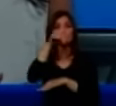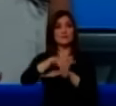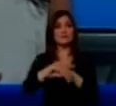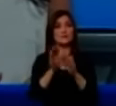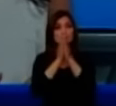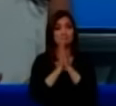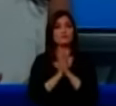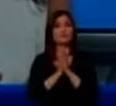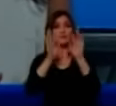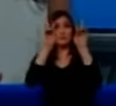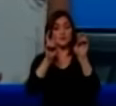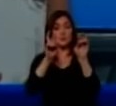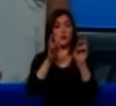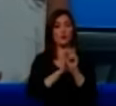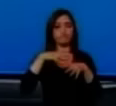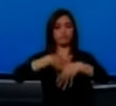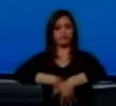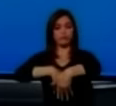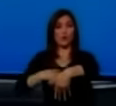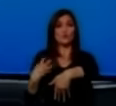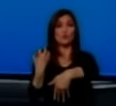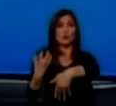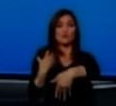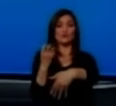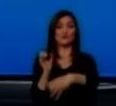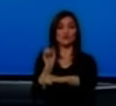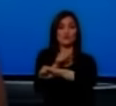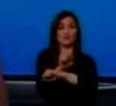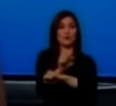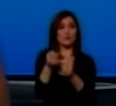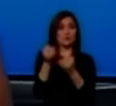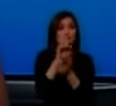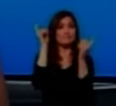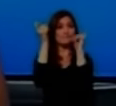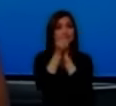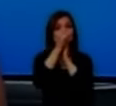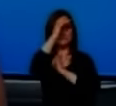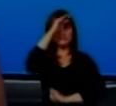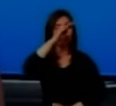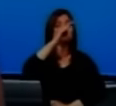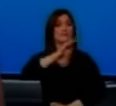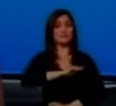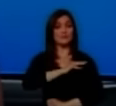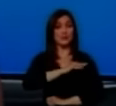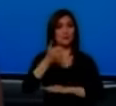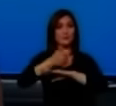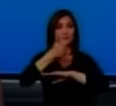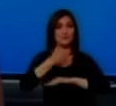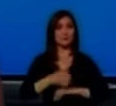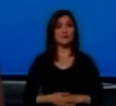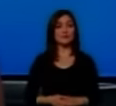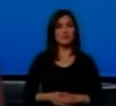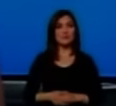El pedido trascendió durante una jornada de protesta que cumplieron en rechazo a los últimos cambios en la cúpula militar. Con este tema empezamos.